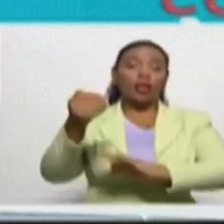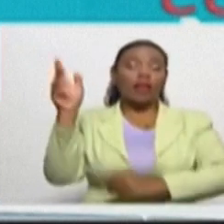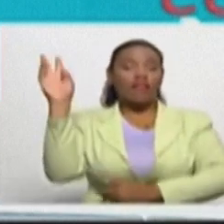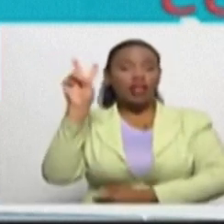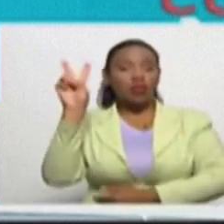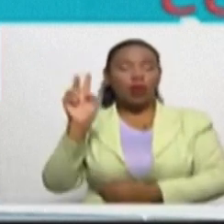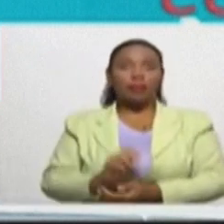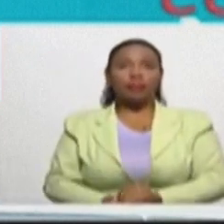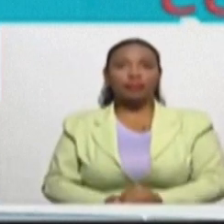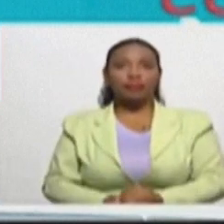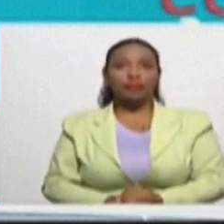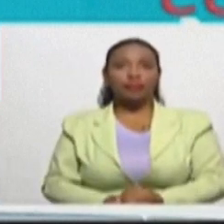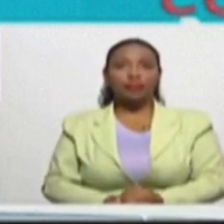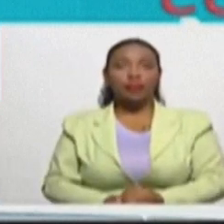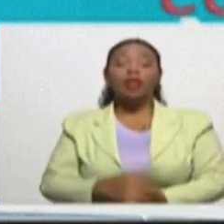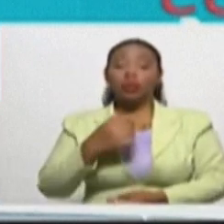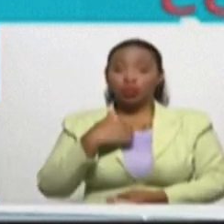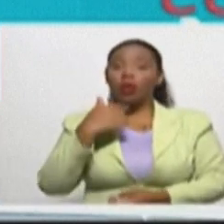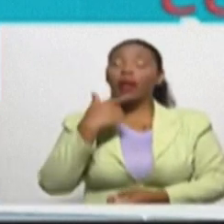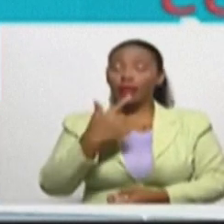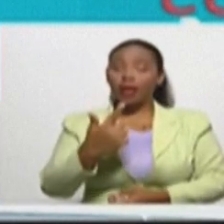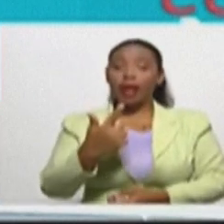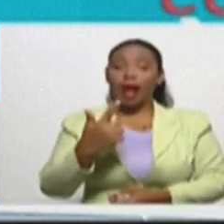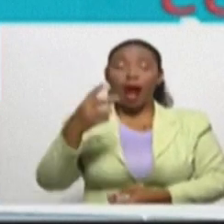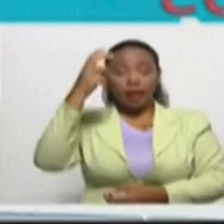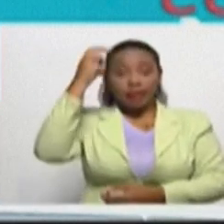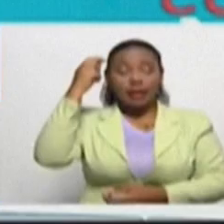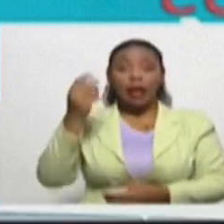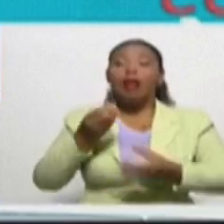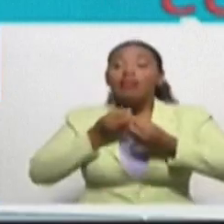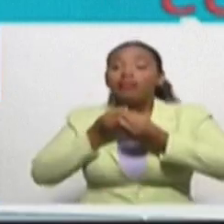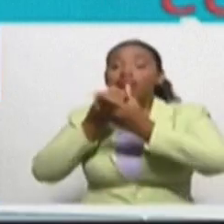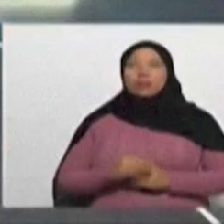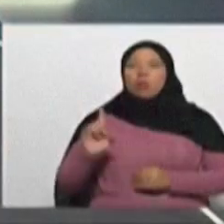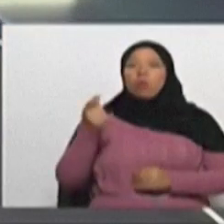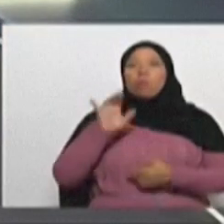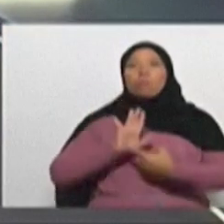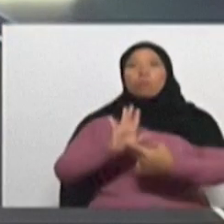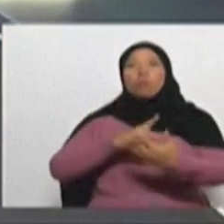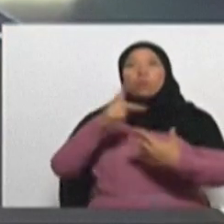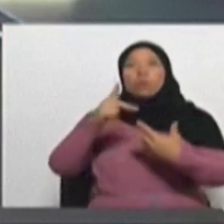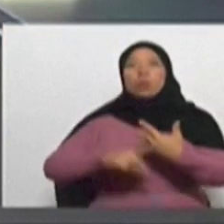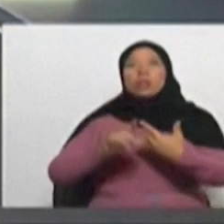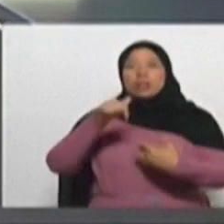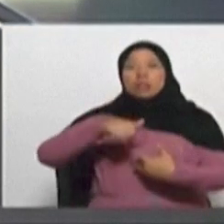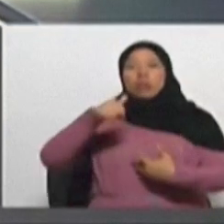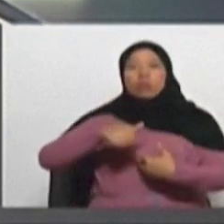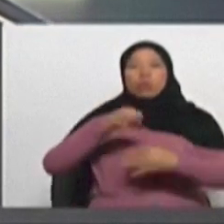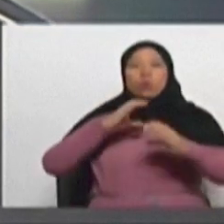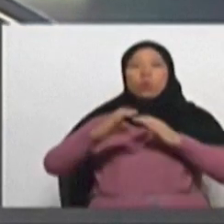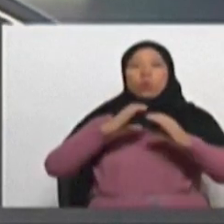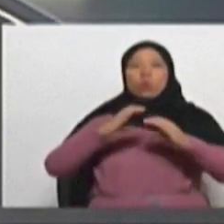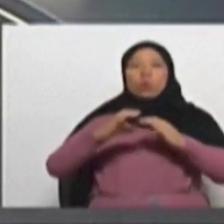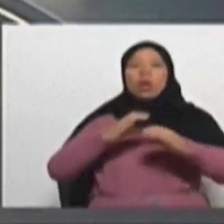espacio semanal titulado Con Maduro Más tuvo lugar el lunes en la televisora pública BTV con un avatar de inteligencia artificial como